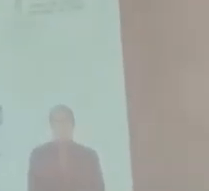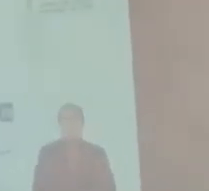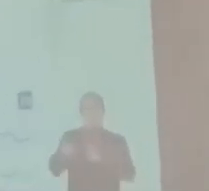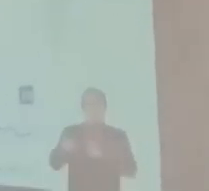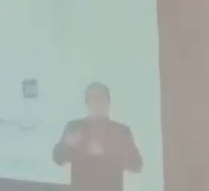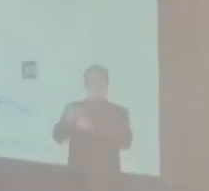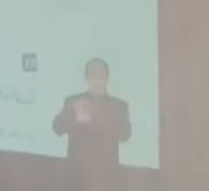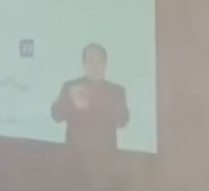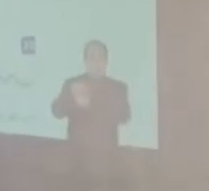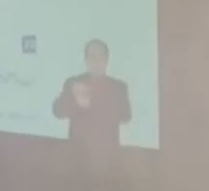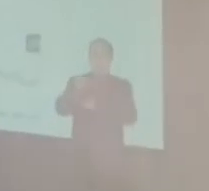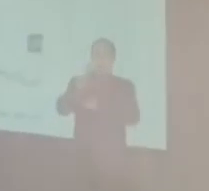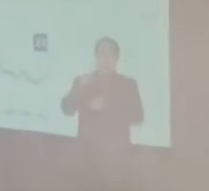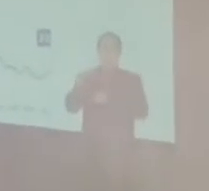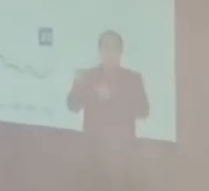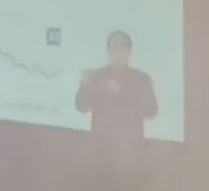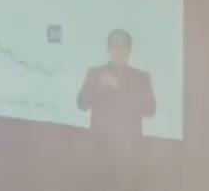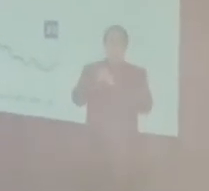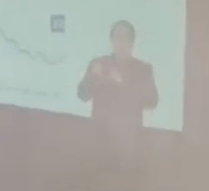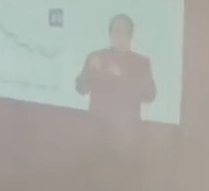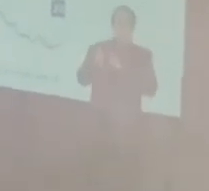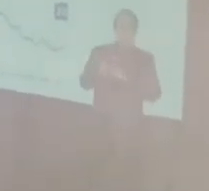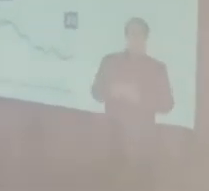Robo de vehículos sin violencia de